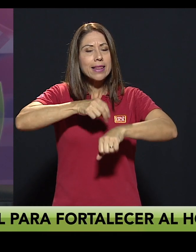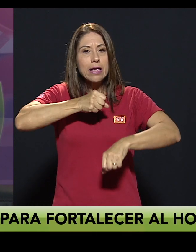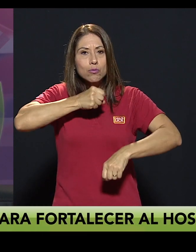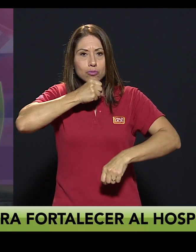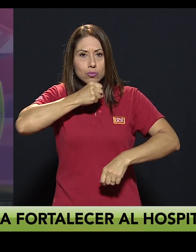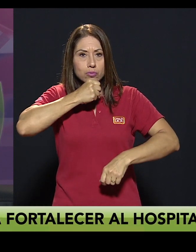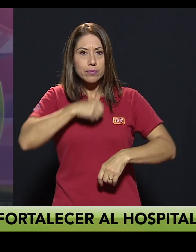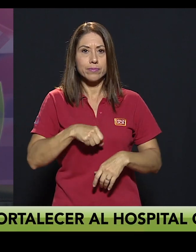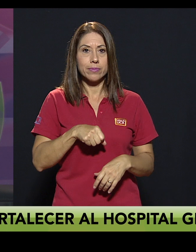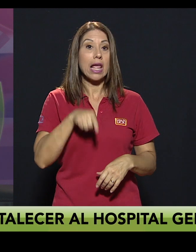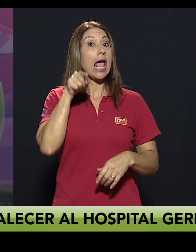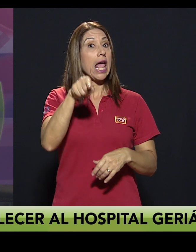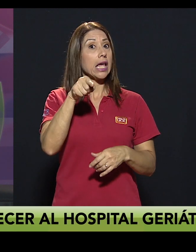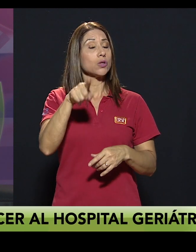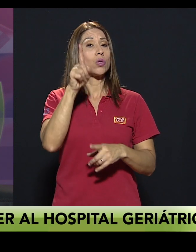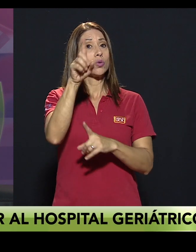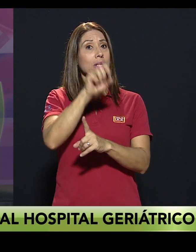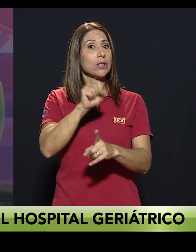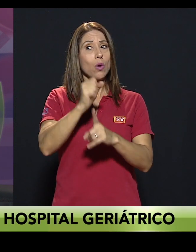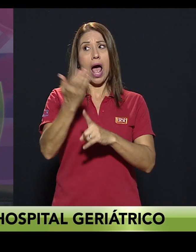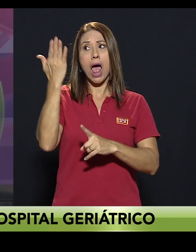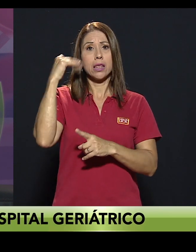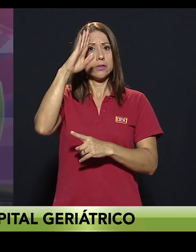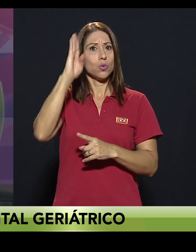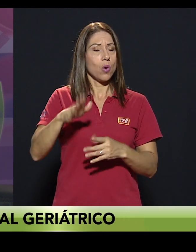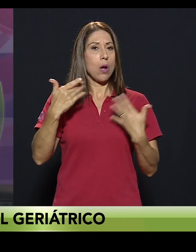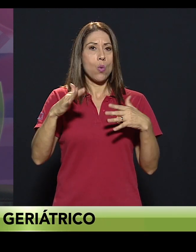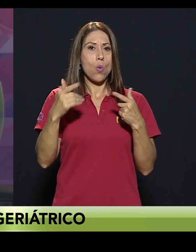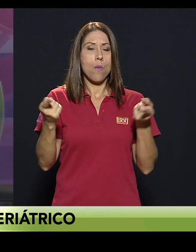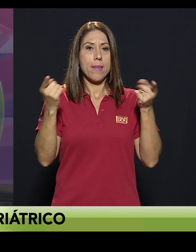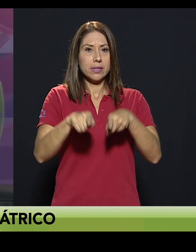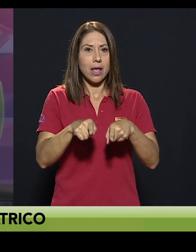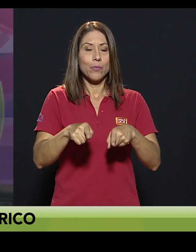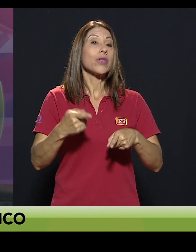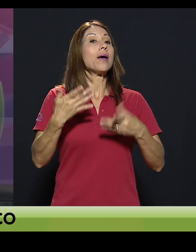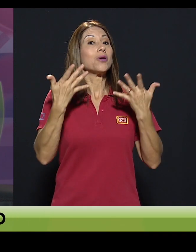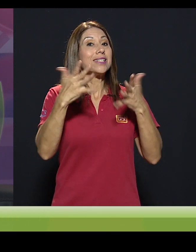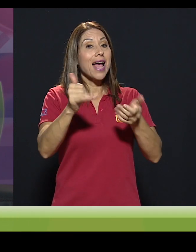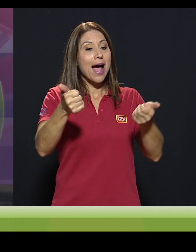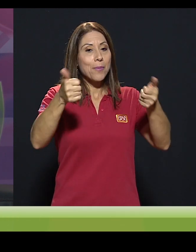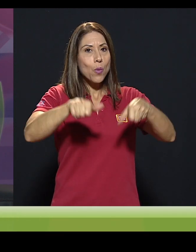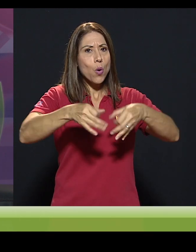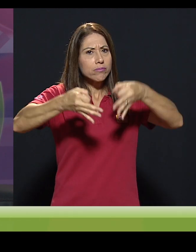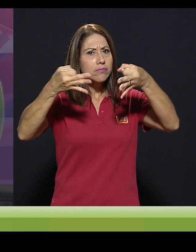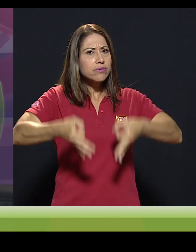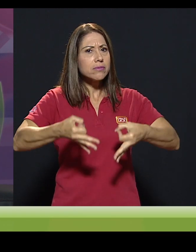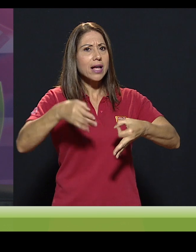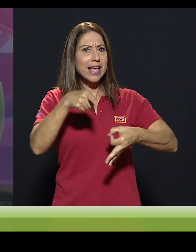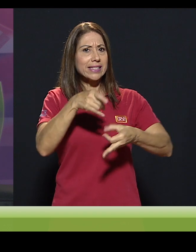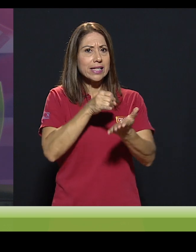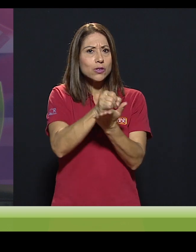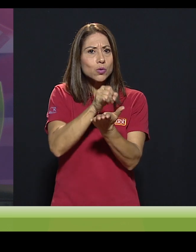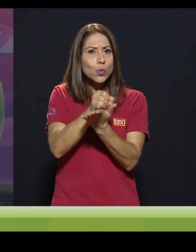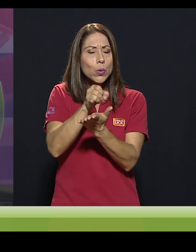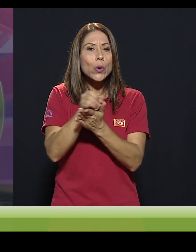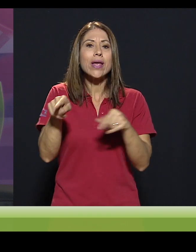Gerontología. Y eso lo constituye un hito porque no solo aprobó eso en firme, sino que aprobó